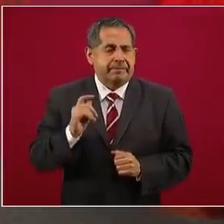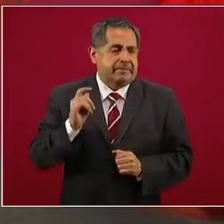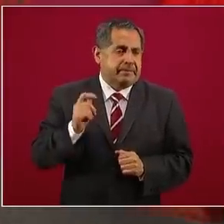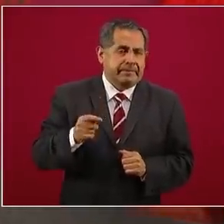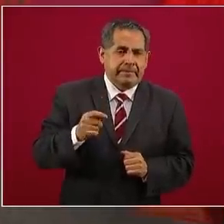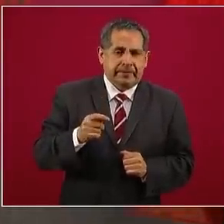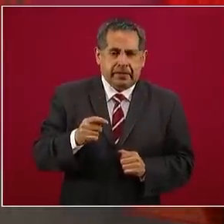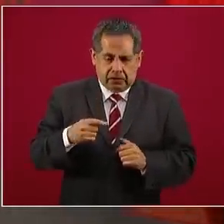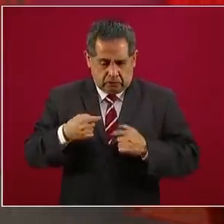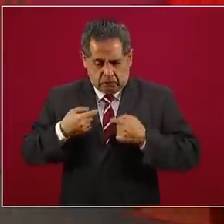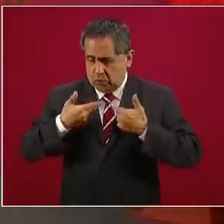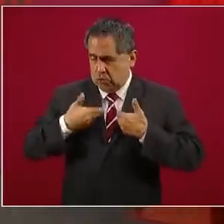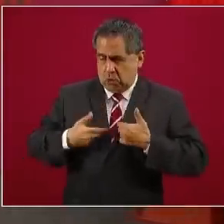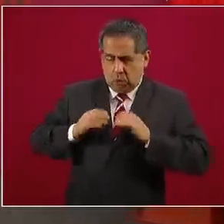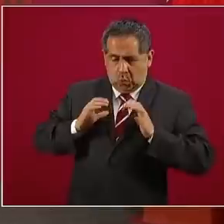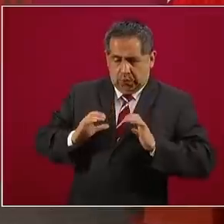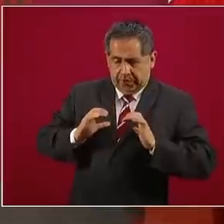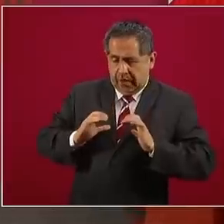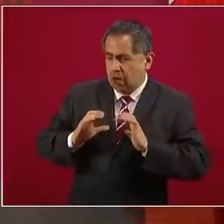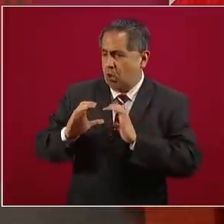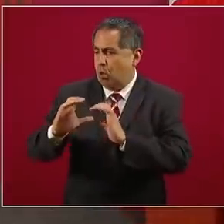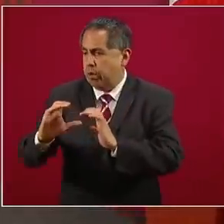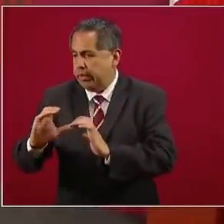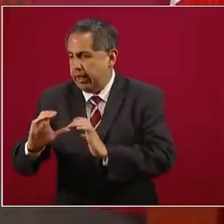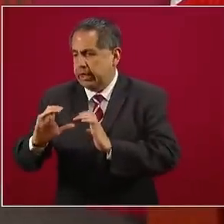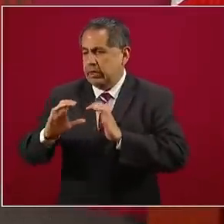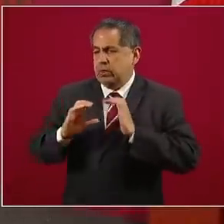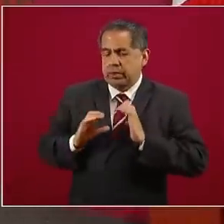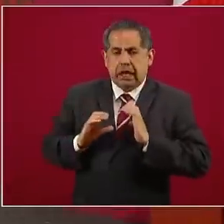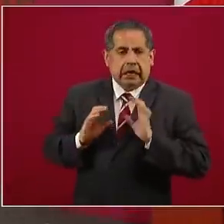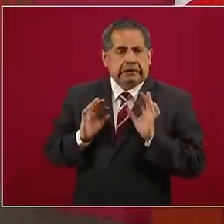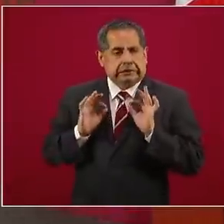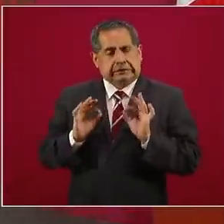cuidarnos y cuidarnos sin